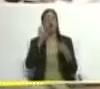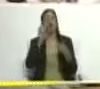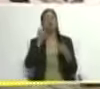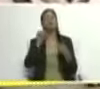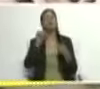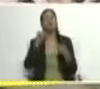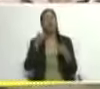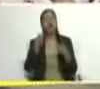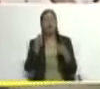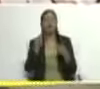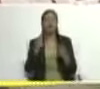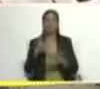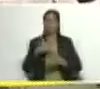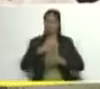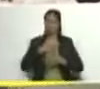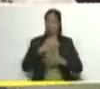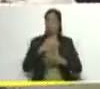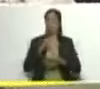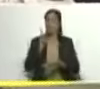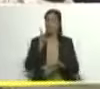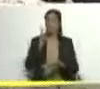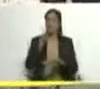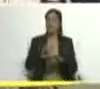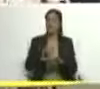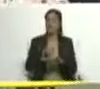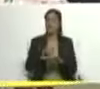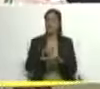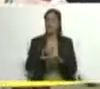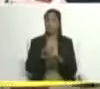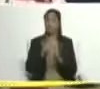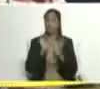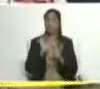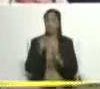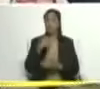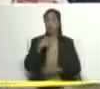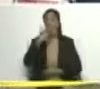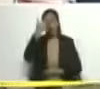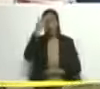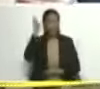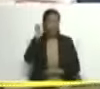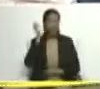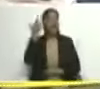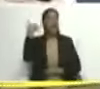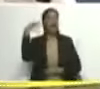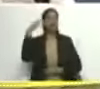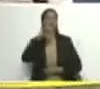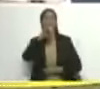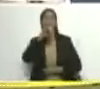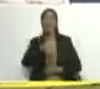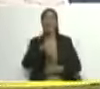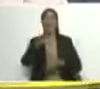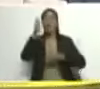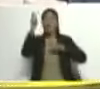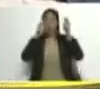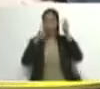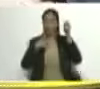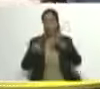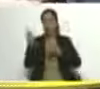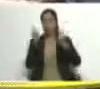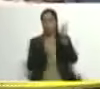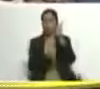Yo modestamente participé, compañero Arce, como canciller del comandante Chávez, y aprendí